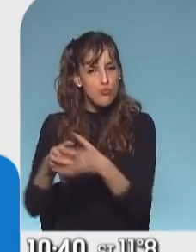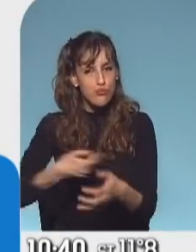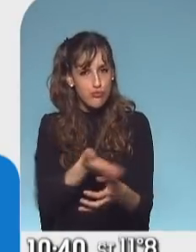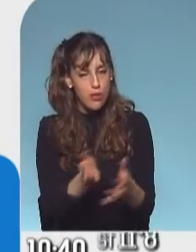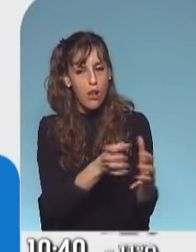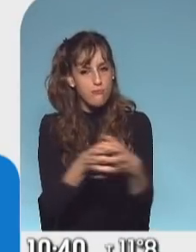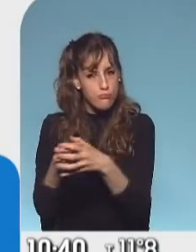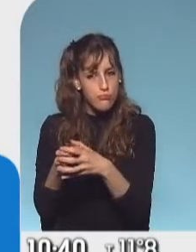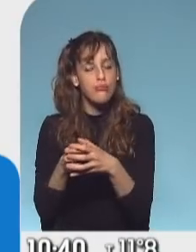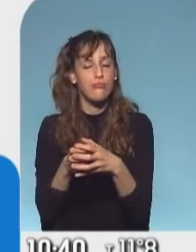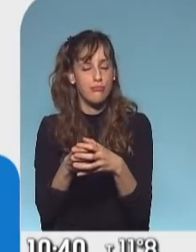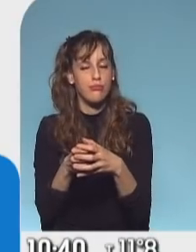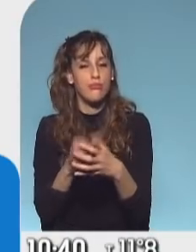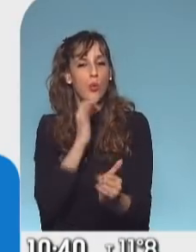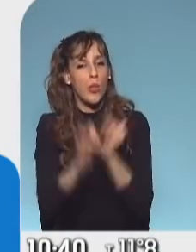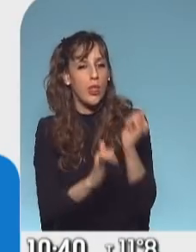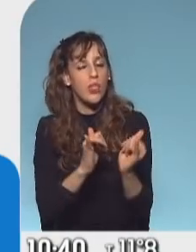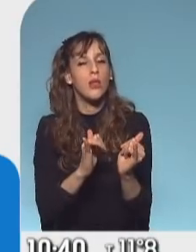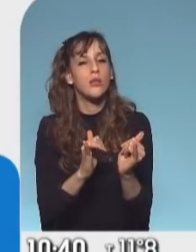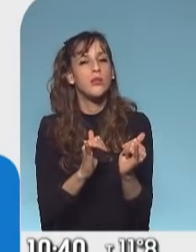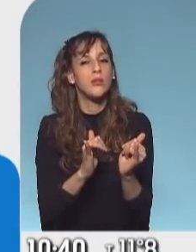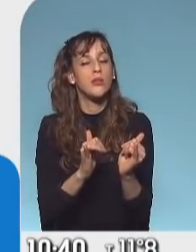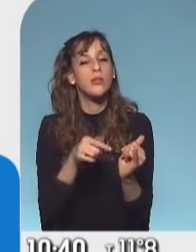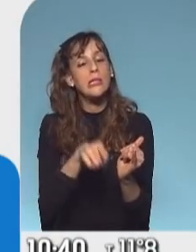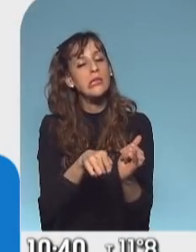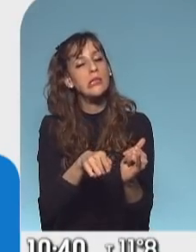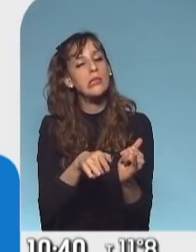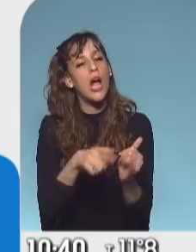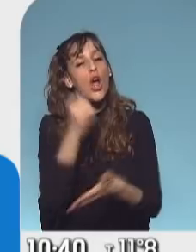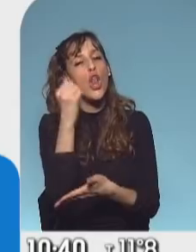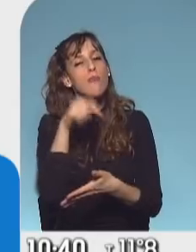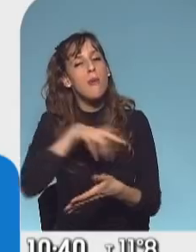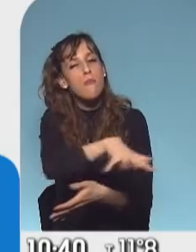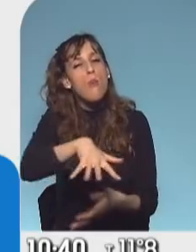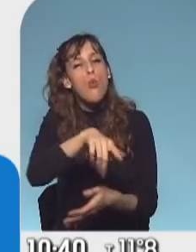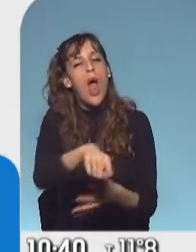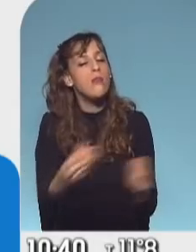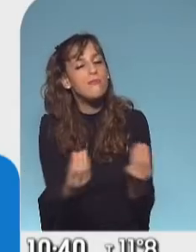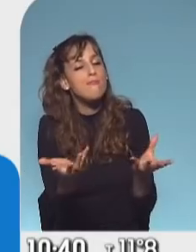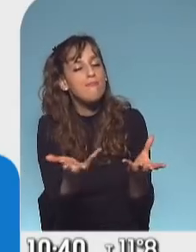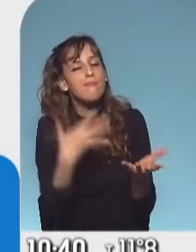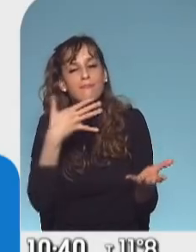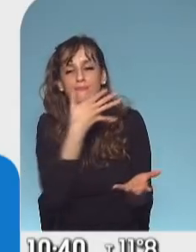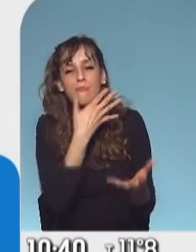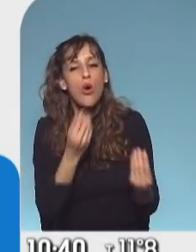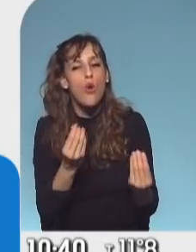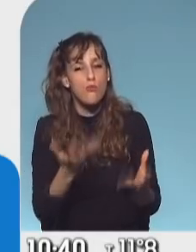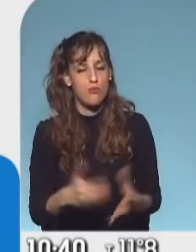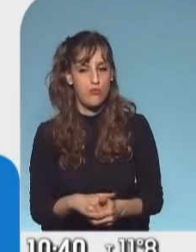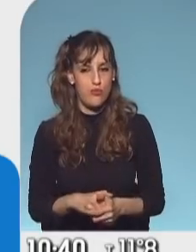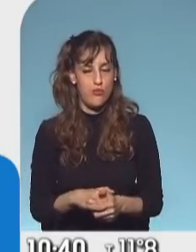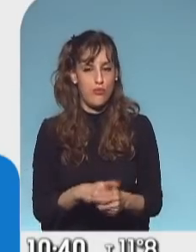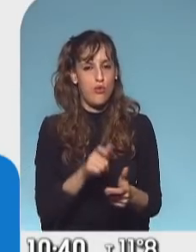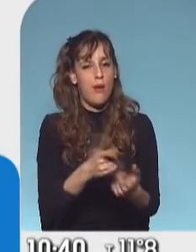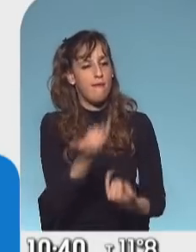les contaba que a mí me costaba mucho entender su lógica de la economía popular, que no entendía a qué llamaban ellos economía popular,